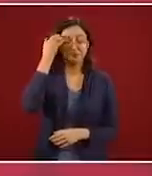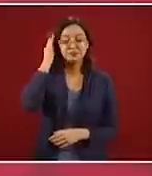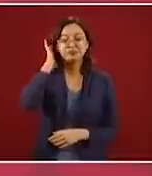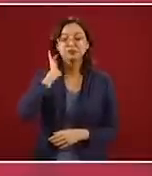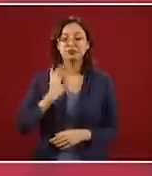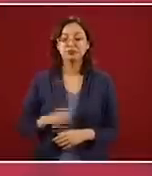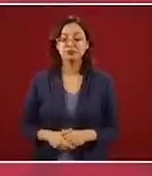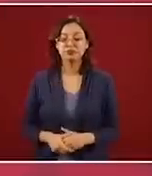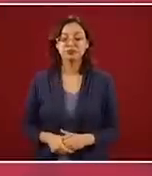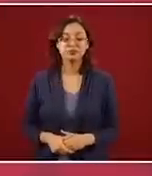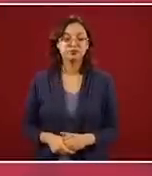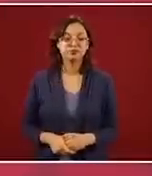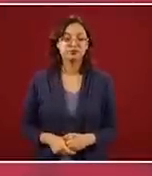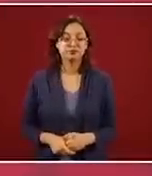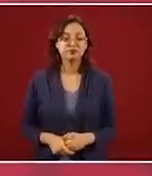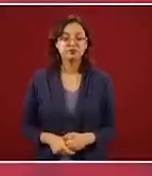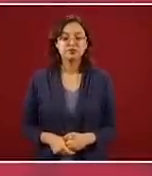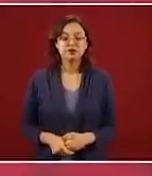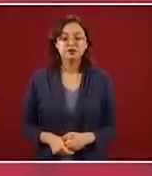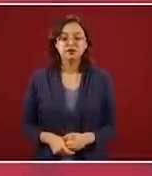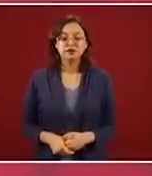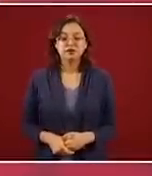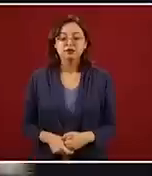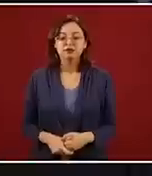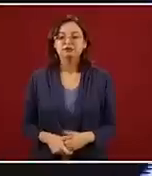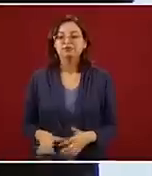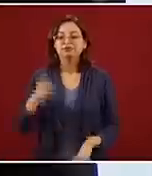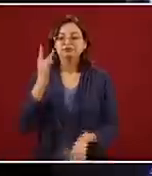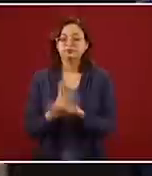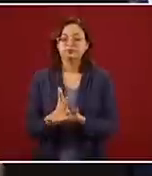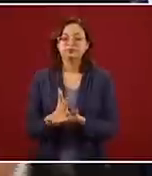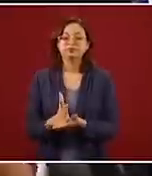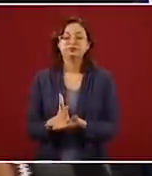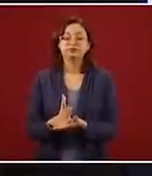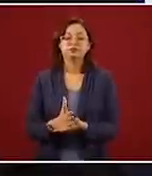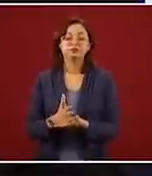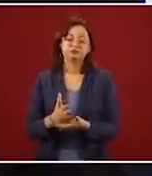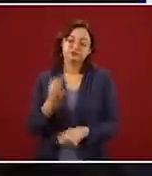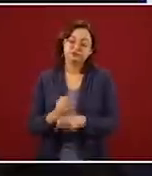solo a dar a conocer aquí mi única